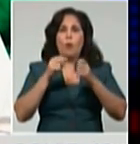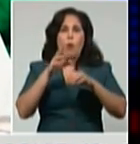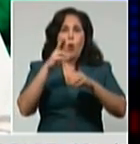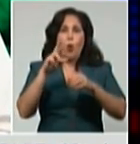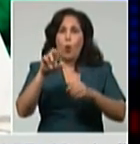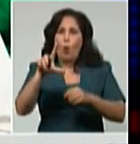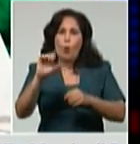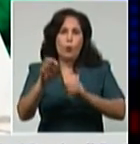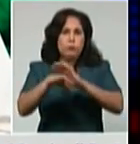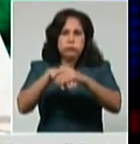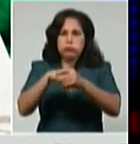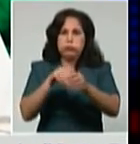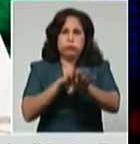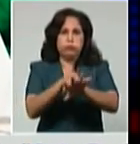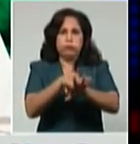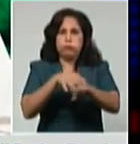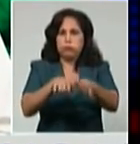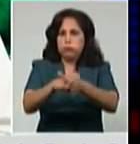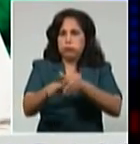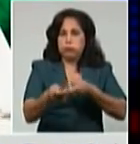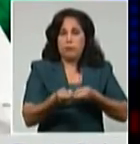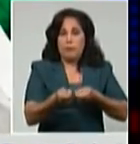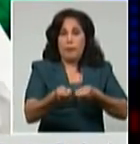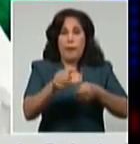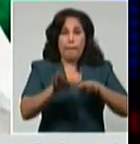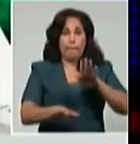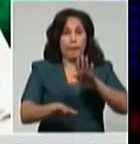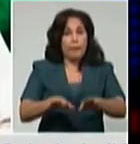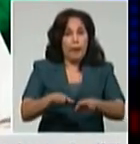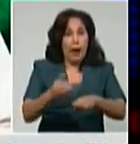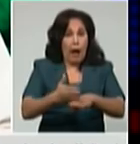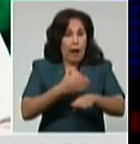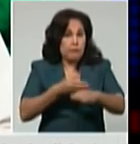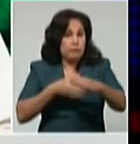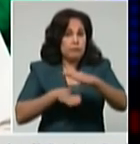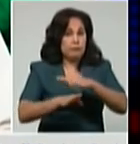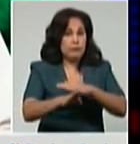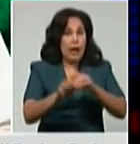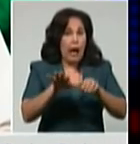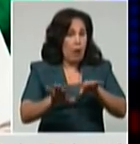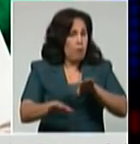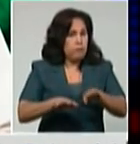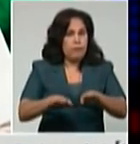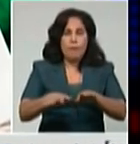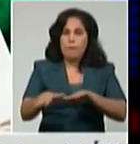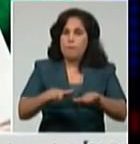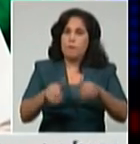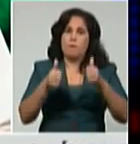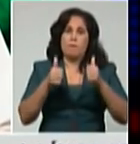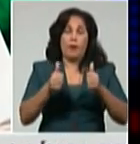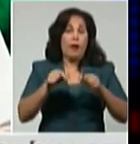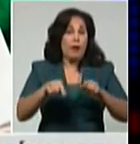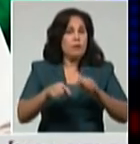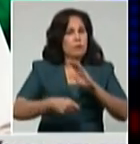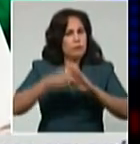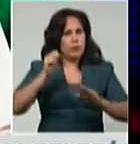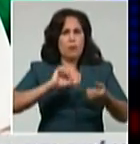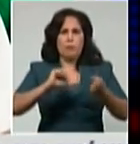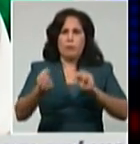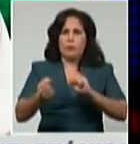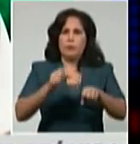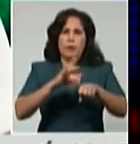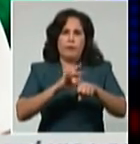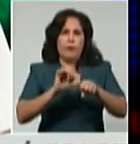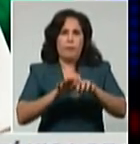desinfectantes, que es lo que nos va a permitir pues lograr mantener el control de la enfermedad. Y donde